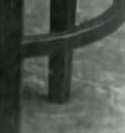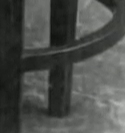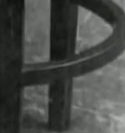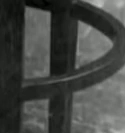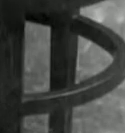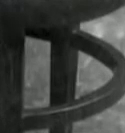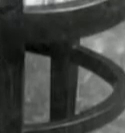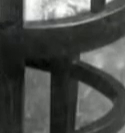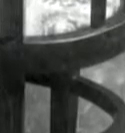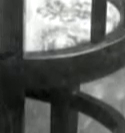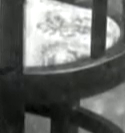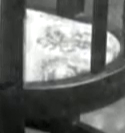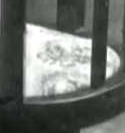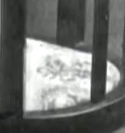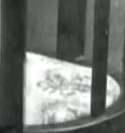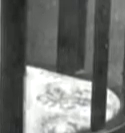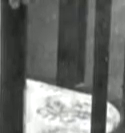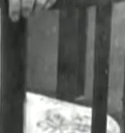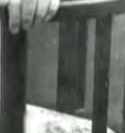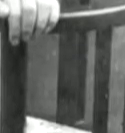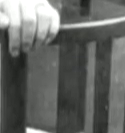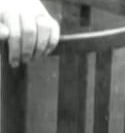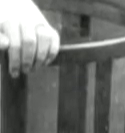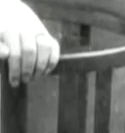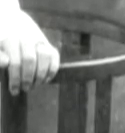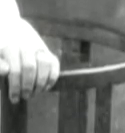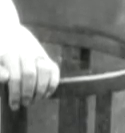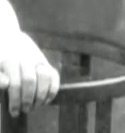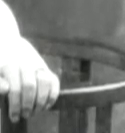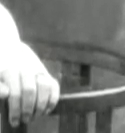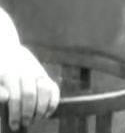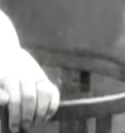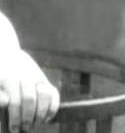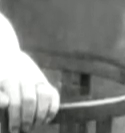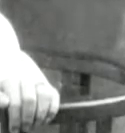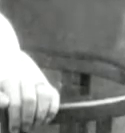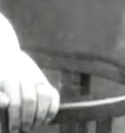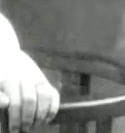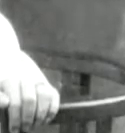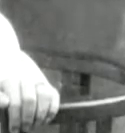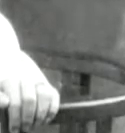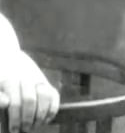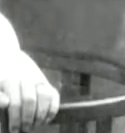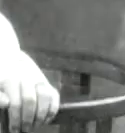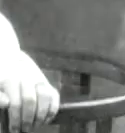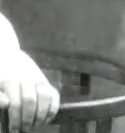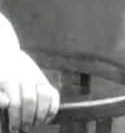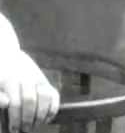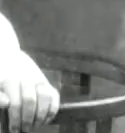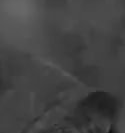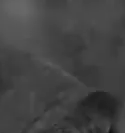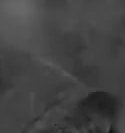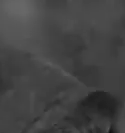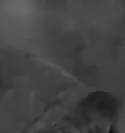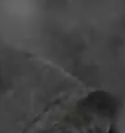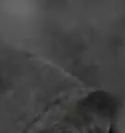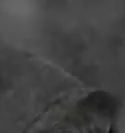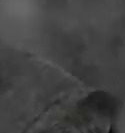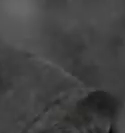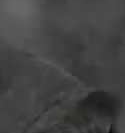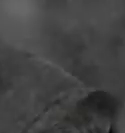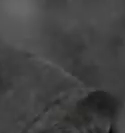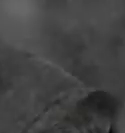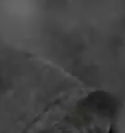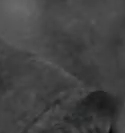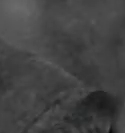es de los Troyo famosos, con fama de locos, que hacían culto a las lechuzas,